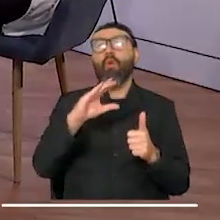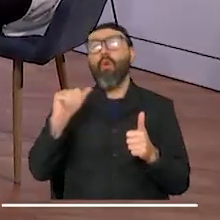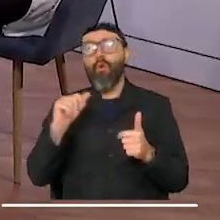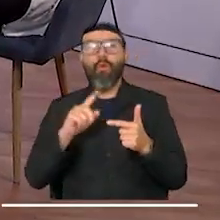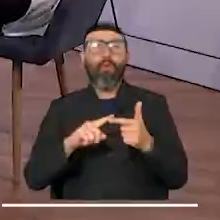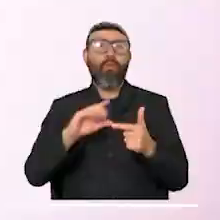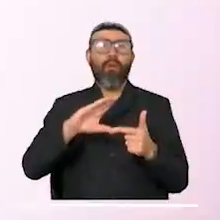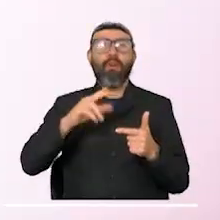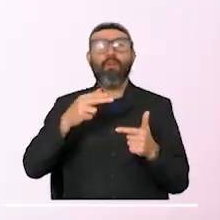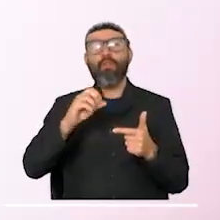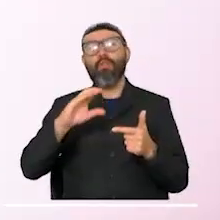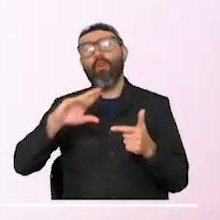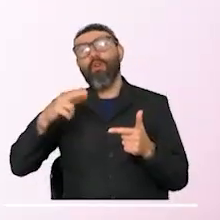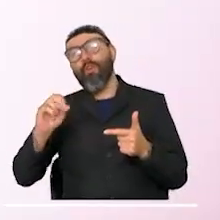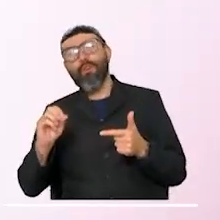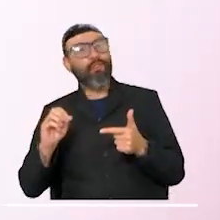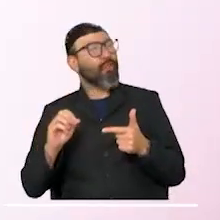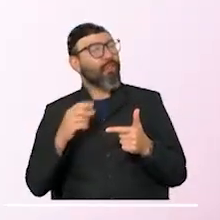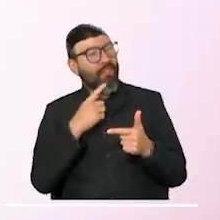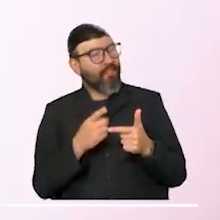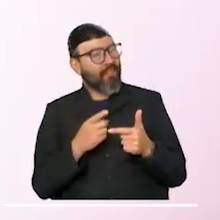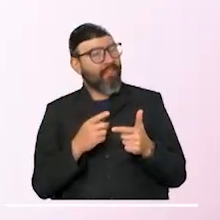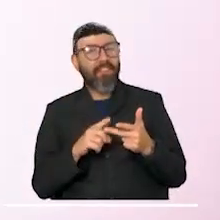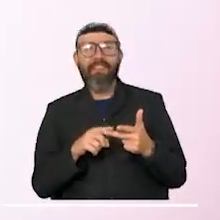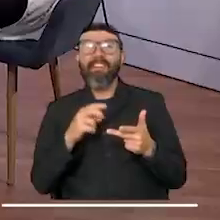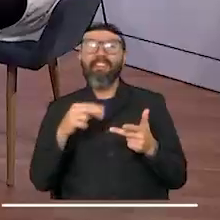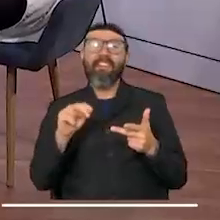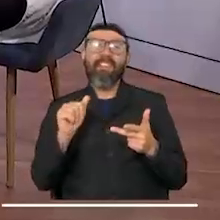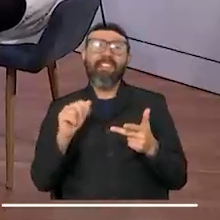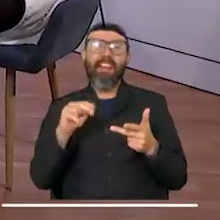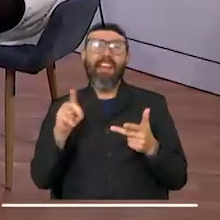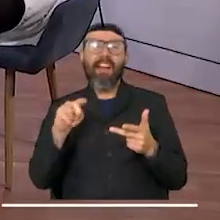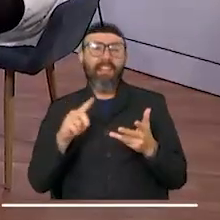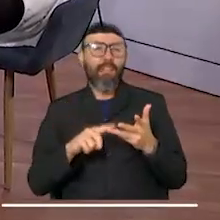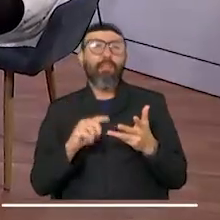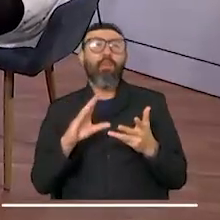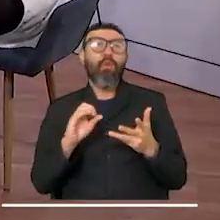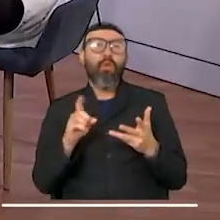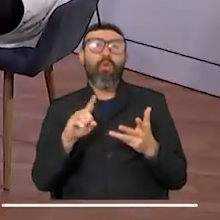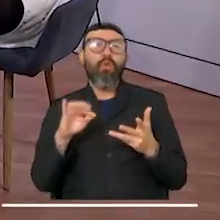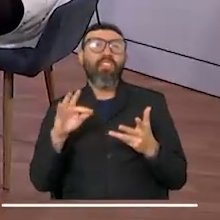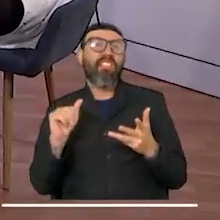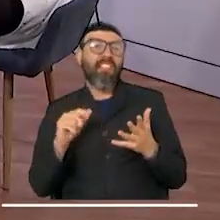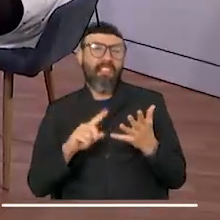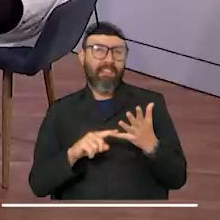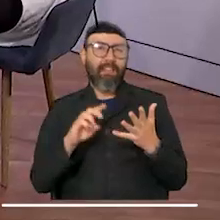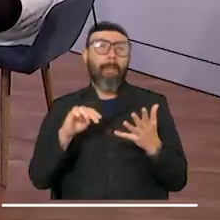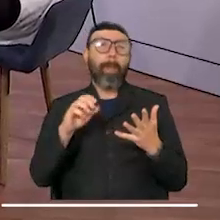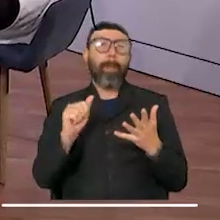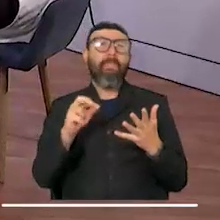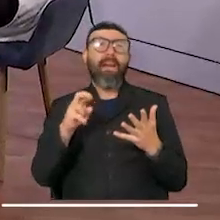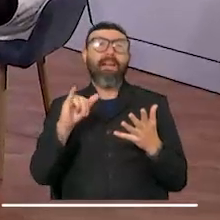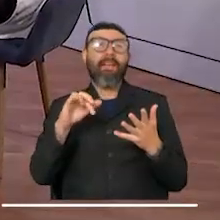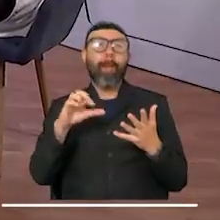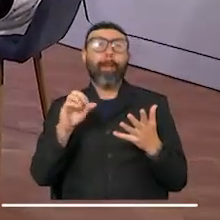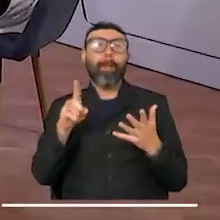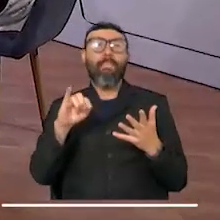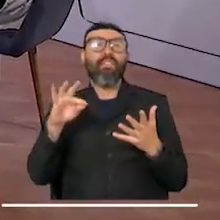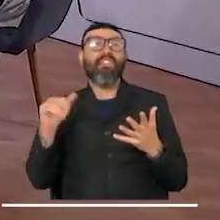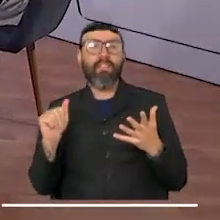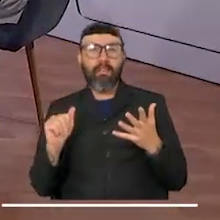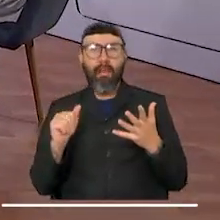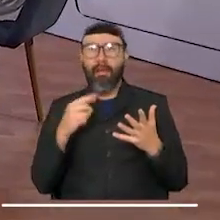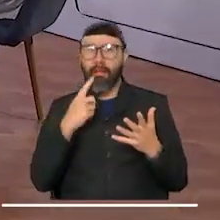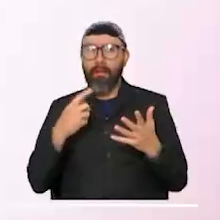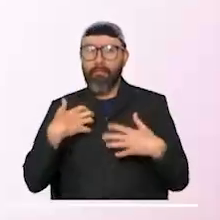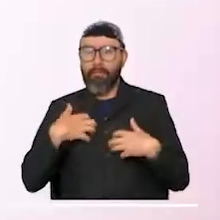ocho le dicen qué más la Nanita la mariposita le tenemos tanto miedo y tanto respeto realmente